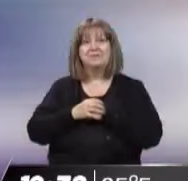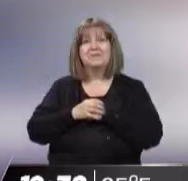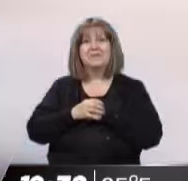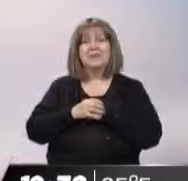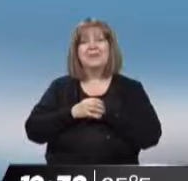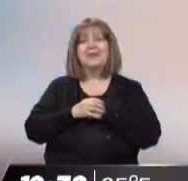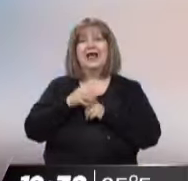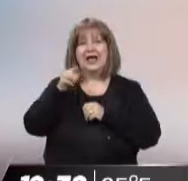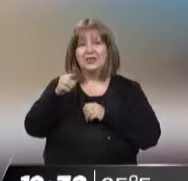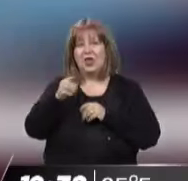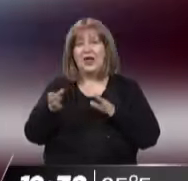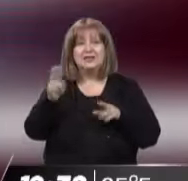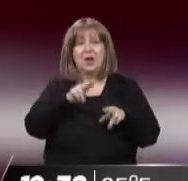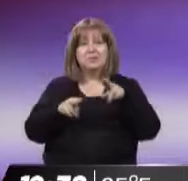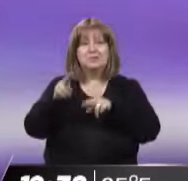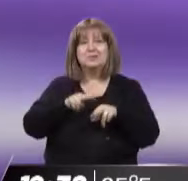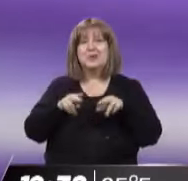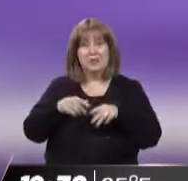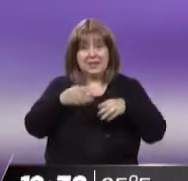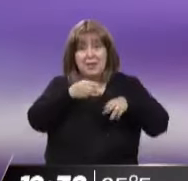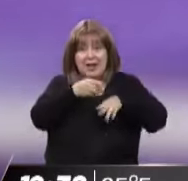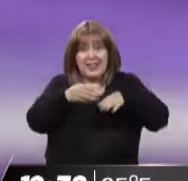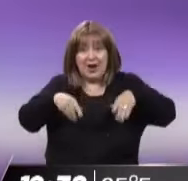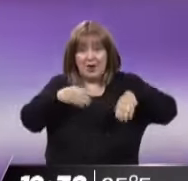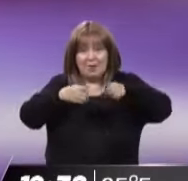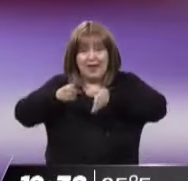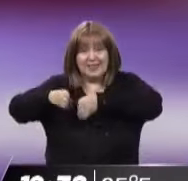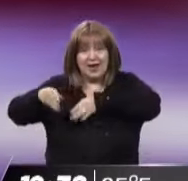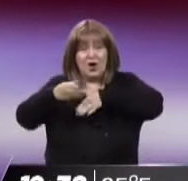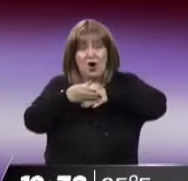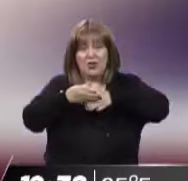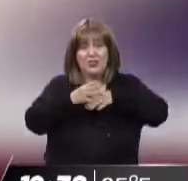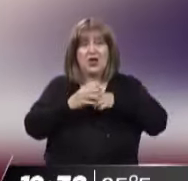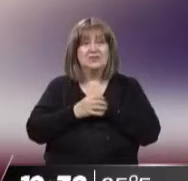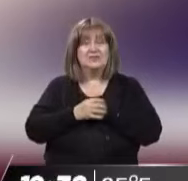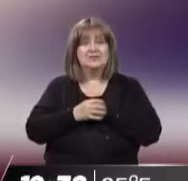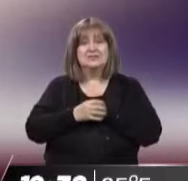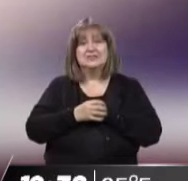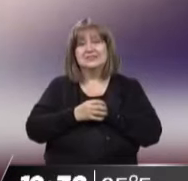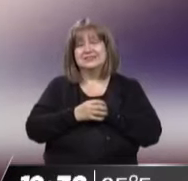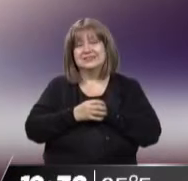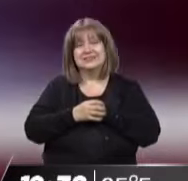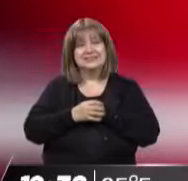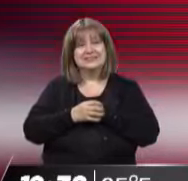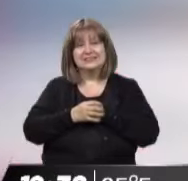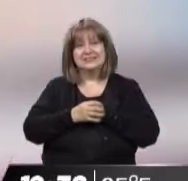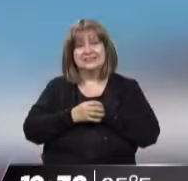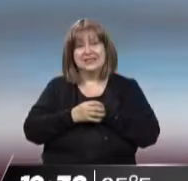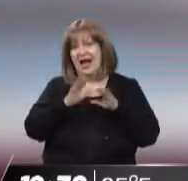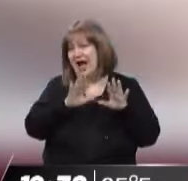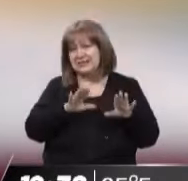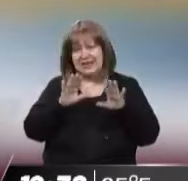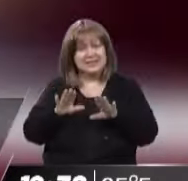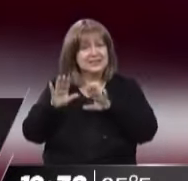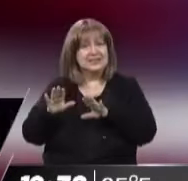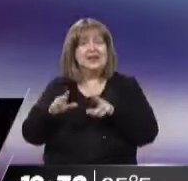la valija de Antonella? Sí. Mira, no le escapamos. Mira, no le escapamos. Todo de la selección. Y sí, no va a llevar de otra cosa. Pero va con los chiquitos.